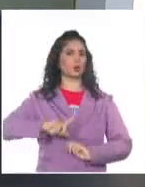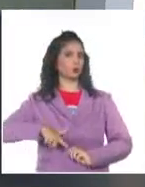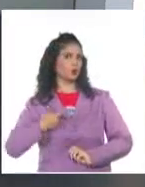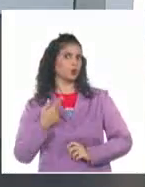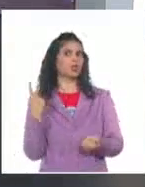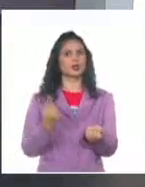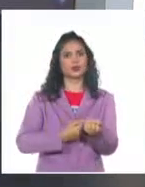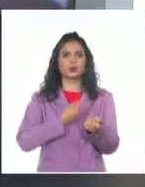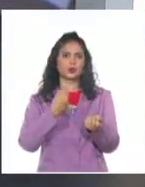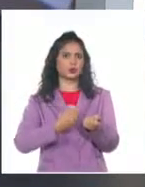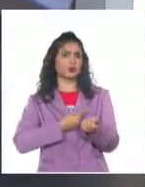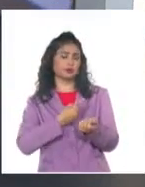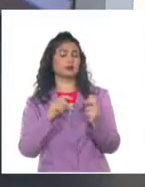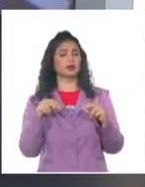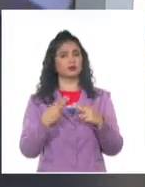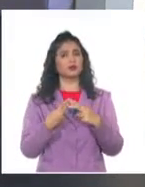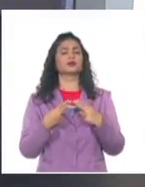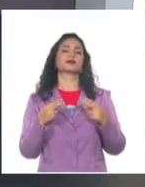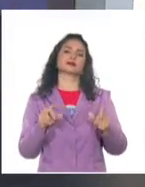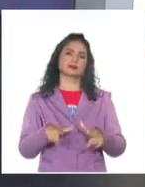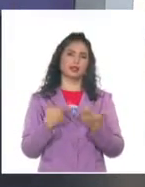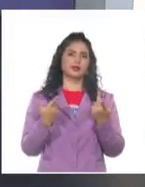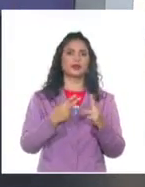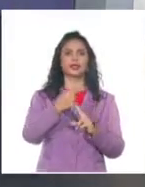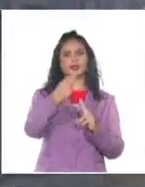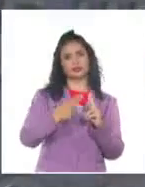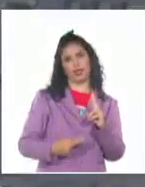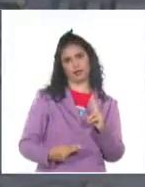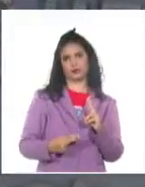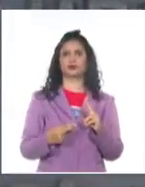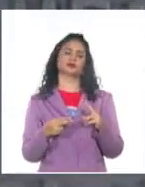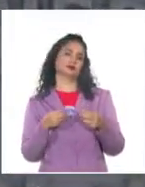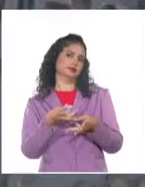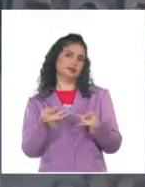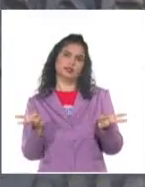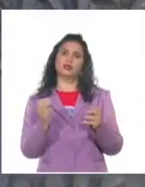de reconocimientos en el teatro principal de esa ciudad.